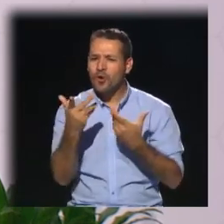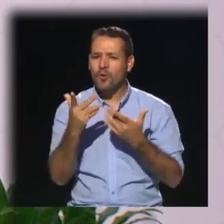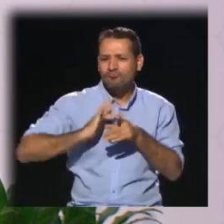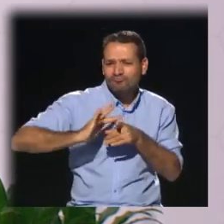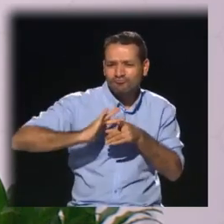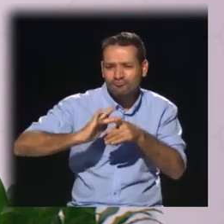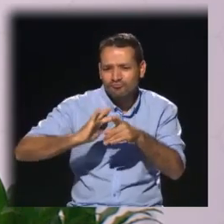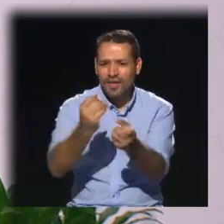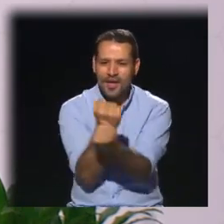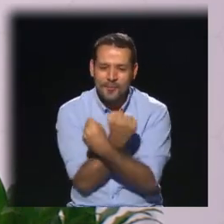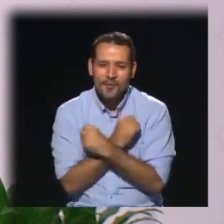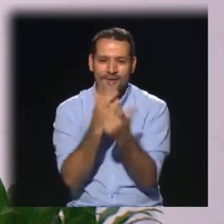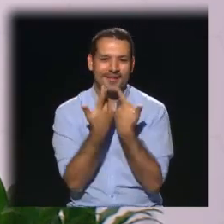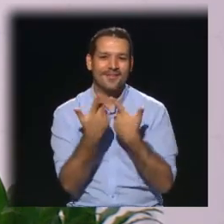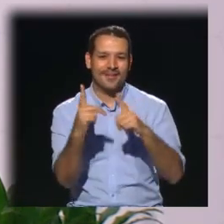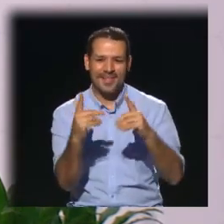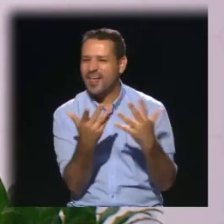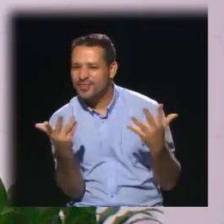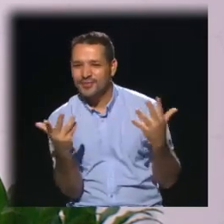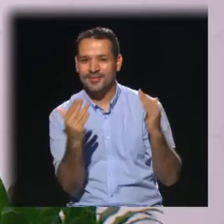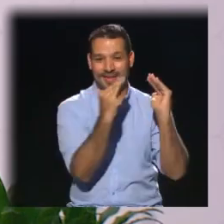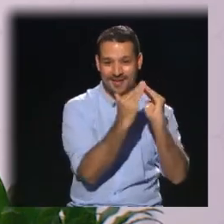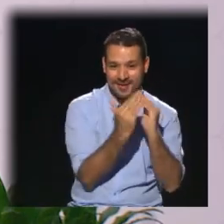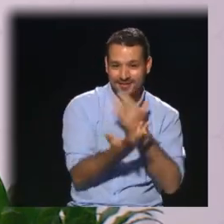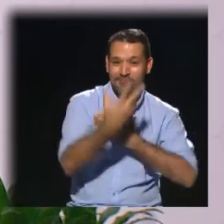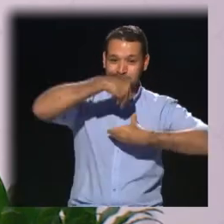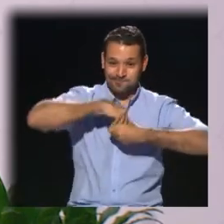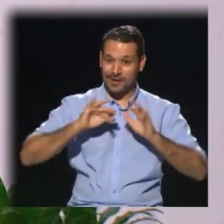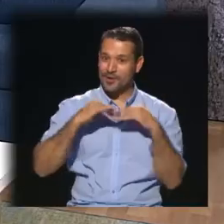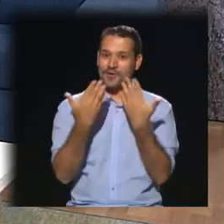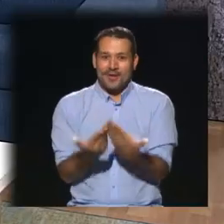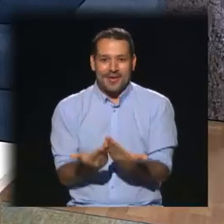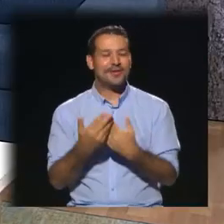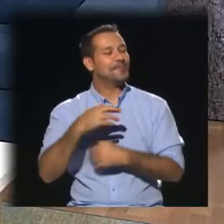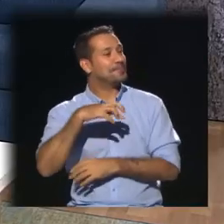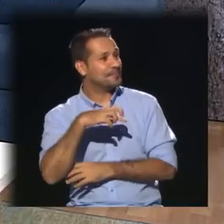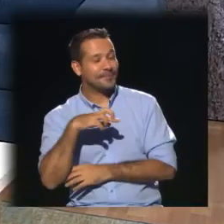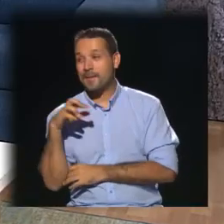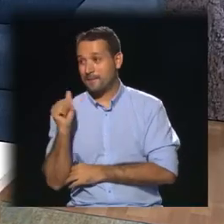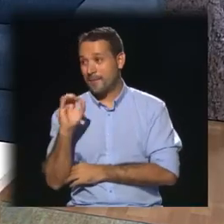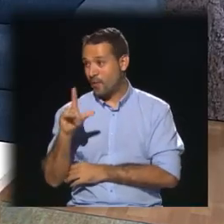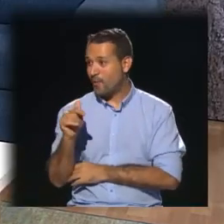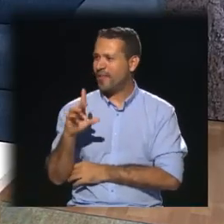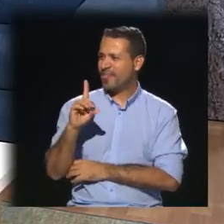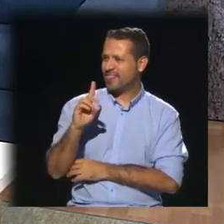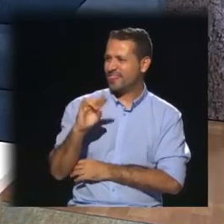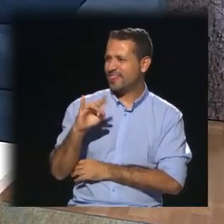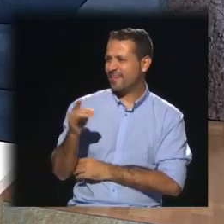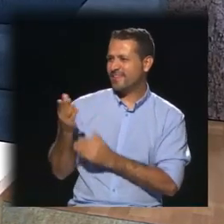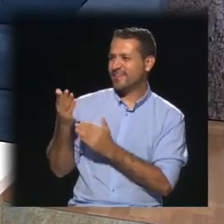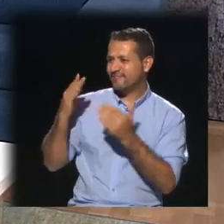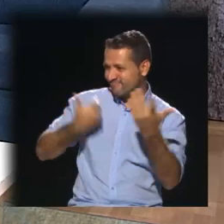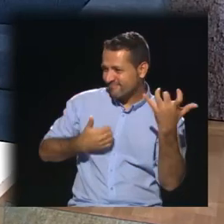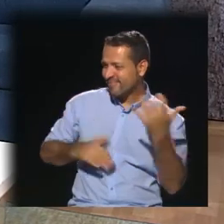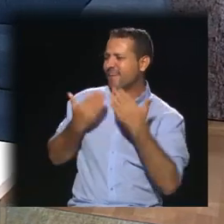libertad en el entorno familiar y en la escuela. José Luis, bienvenido. Hola, David, muchas gracias por la invitación. Un saludo